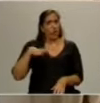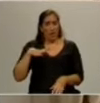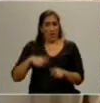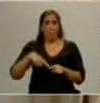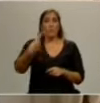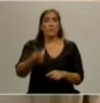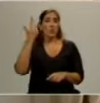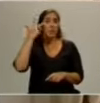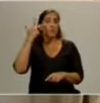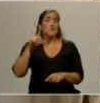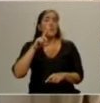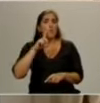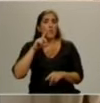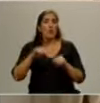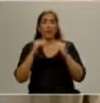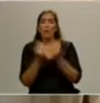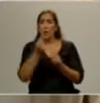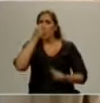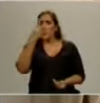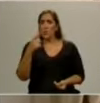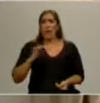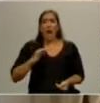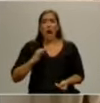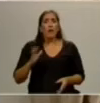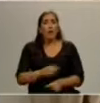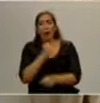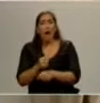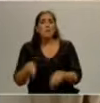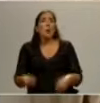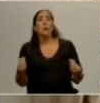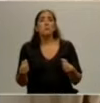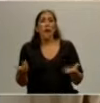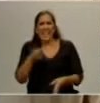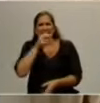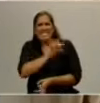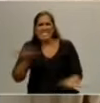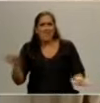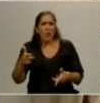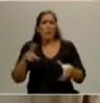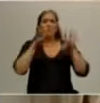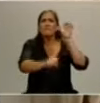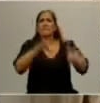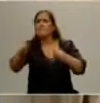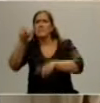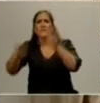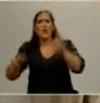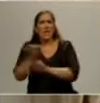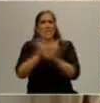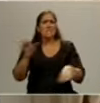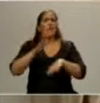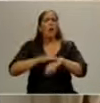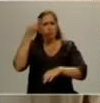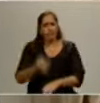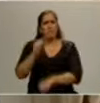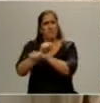julio, se van a cumplir 21 años y todavía no hay un solo detenido ni un solo condenado